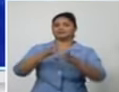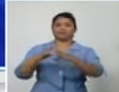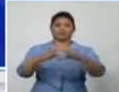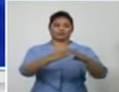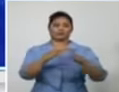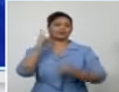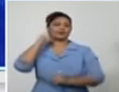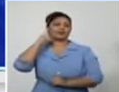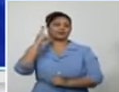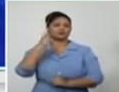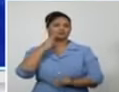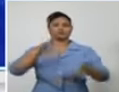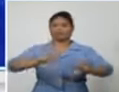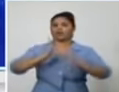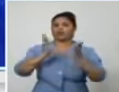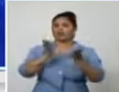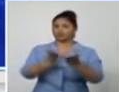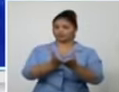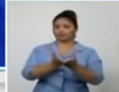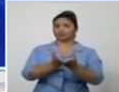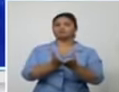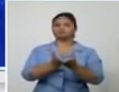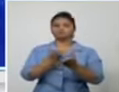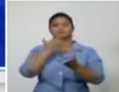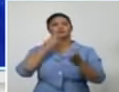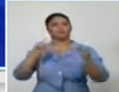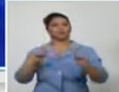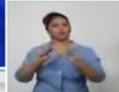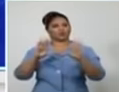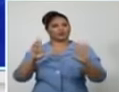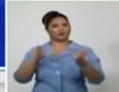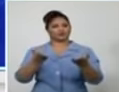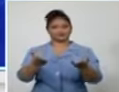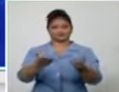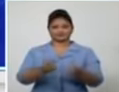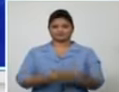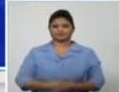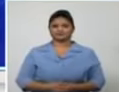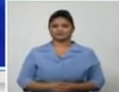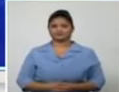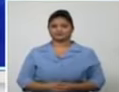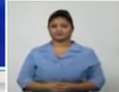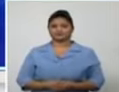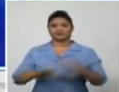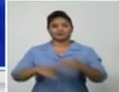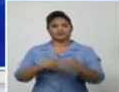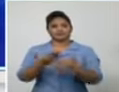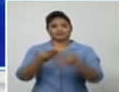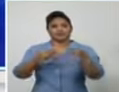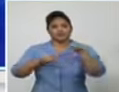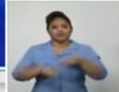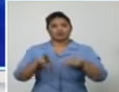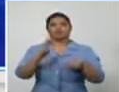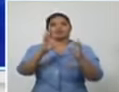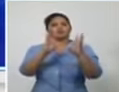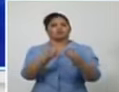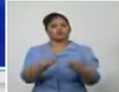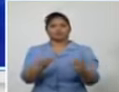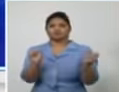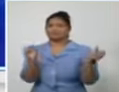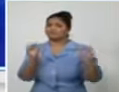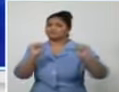Correcto, y a todas las personas que escuchan la información. ¿Cómo se comporta el día hoy? Hoy con muy malos resultados. Realmente